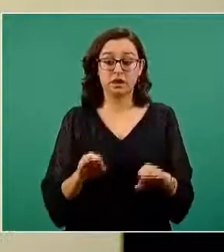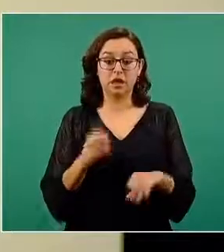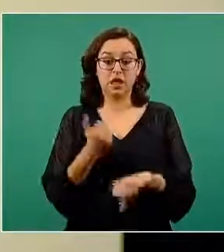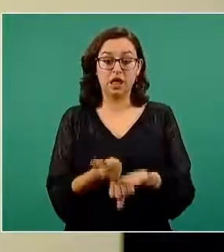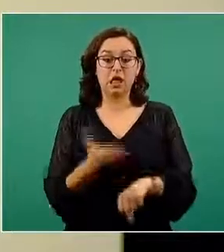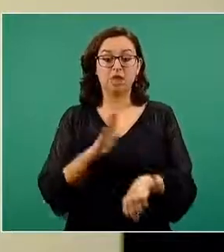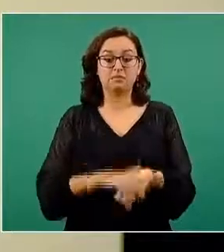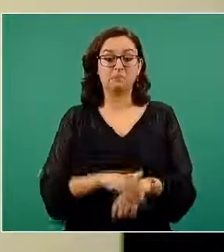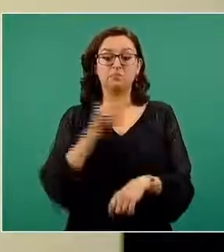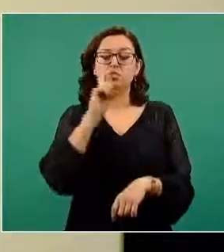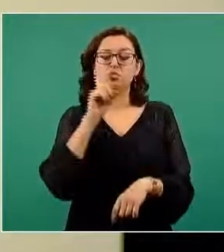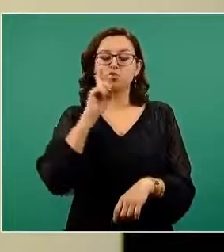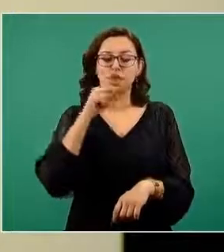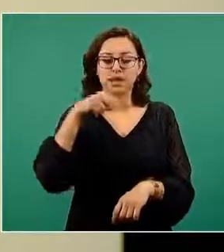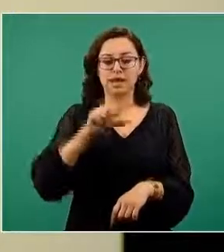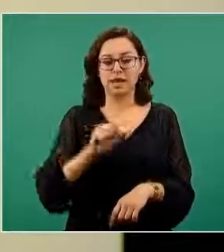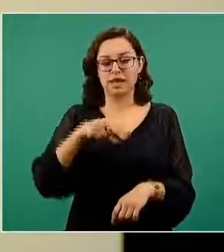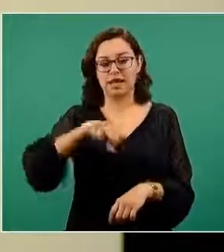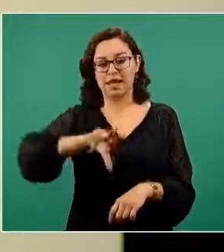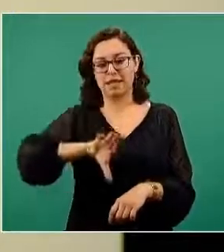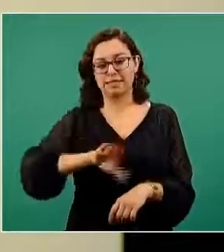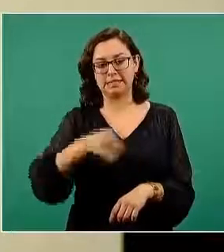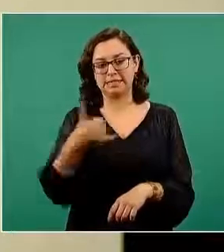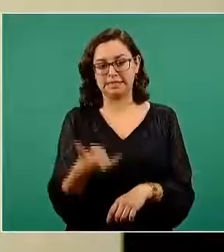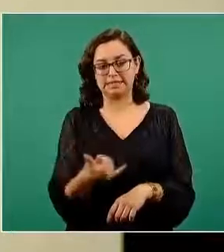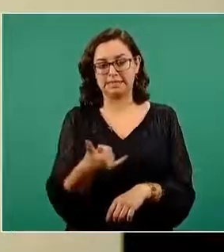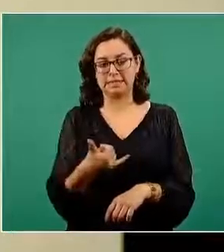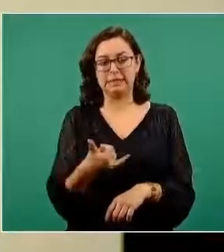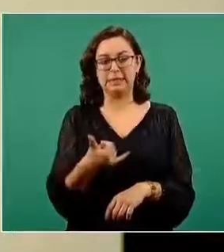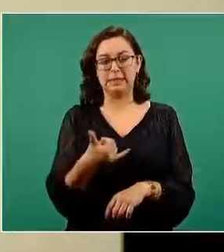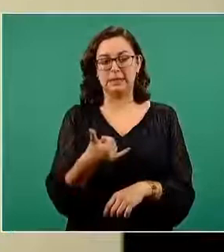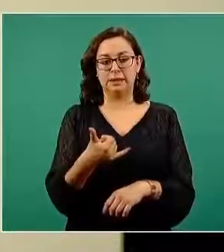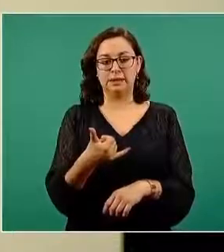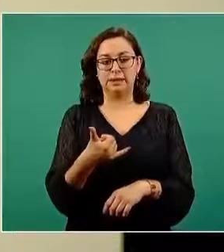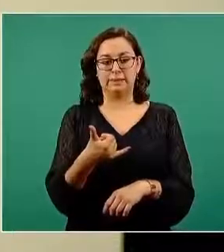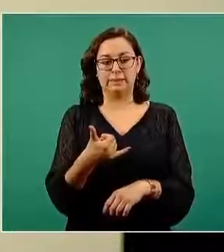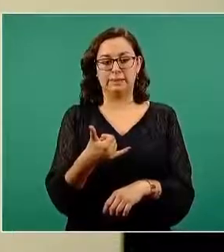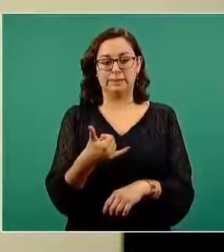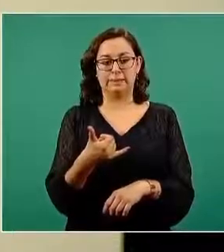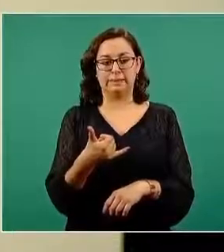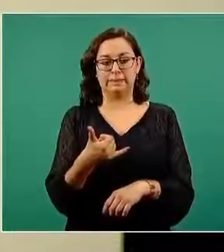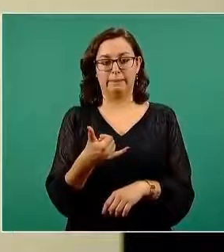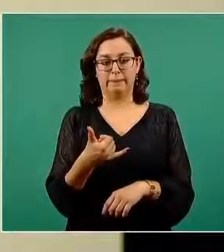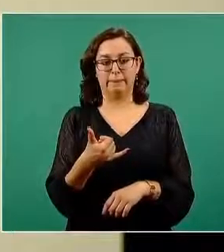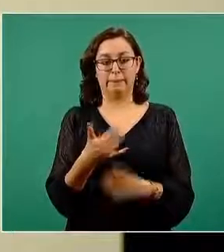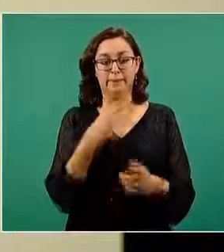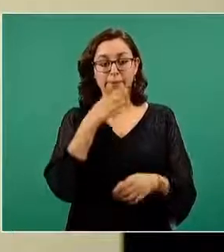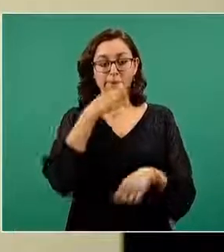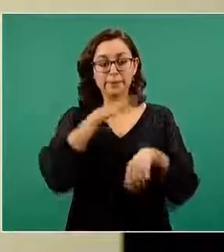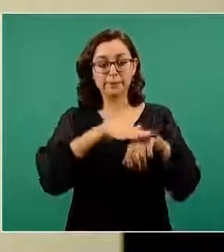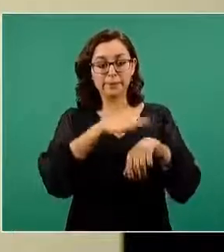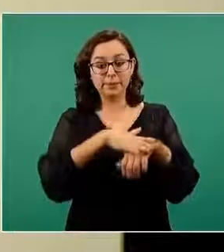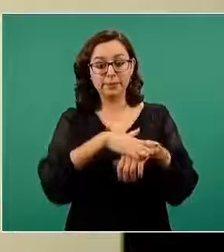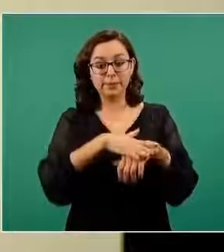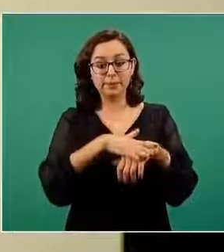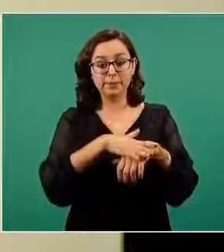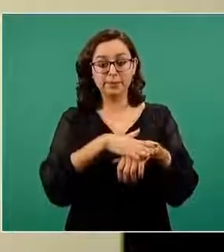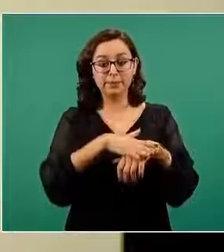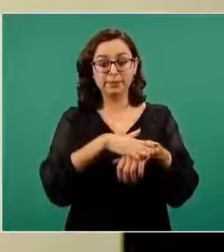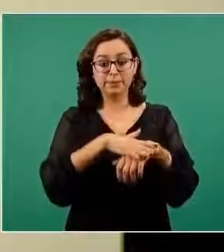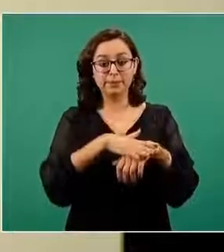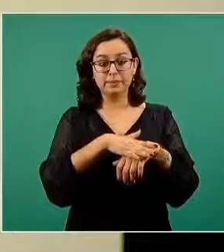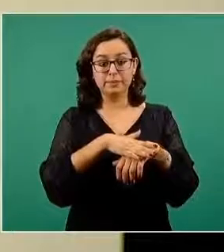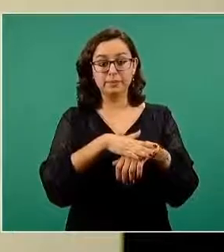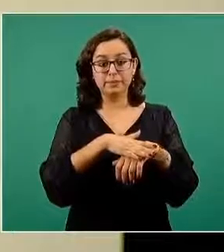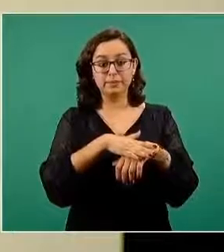Nancy Córdoba Velázquez. Me menciona que ella, aunque hay circulares referentes a la Oficina